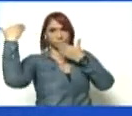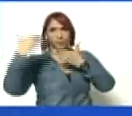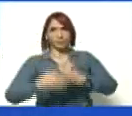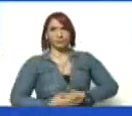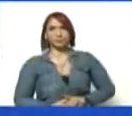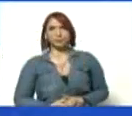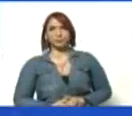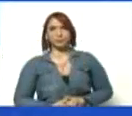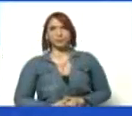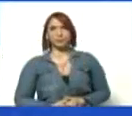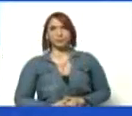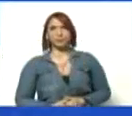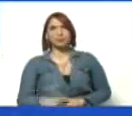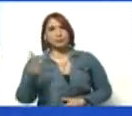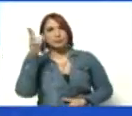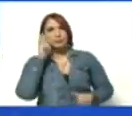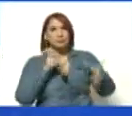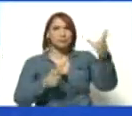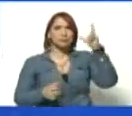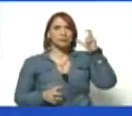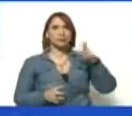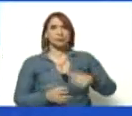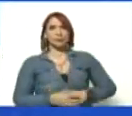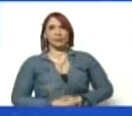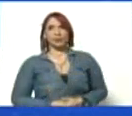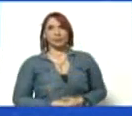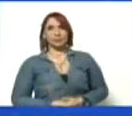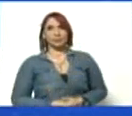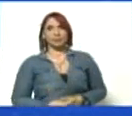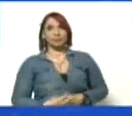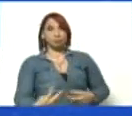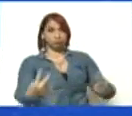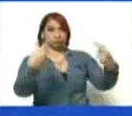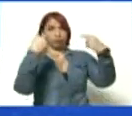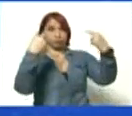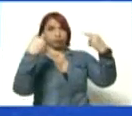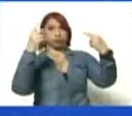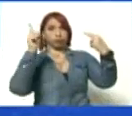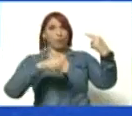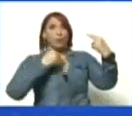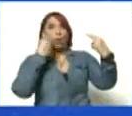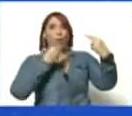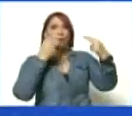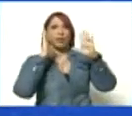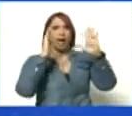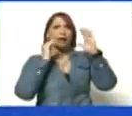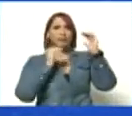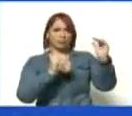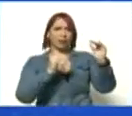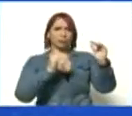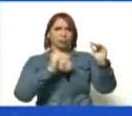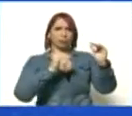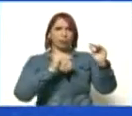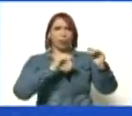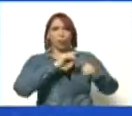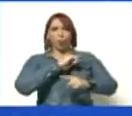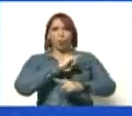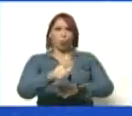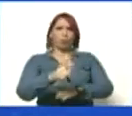pues escuchando, con muchachos que hoy estaban atentos a estas orientaciones del